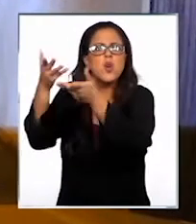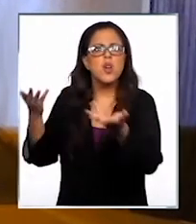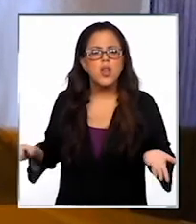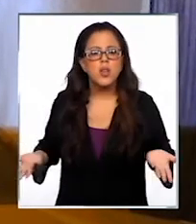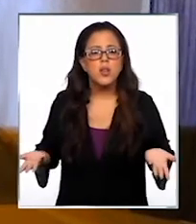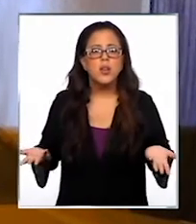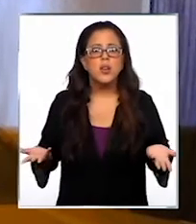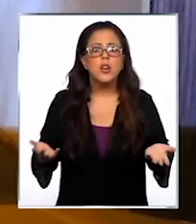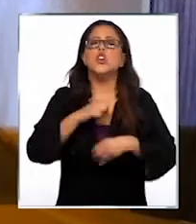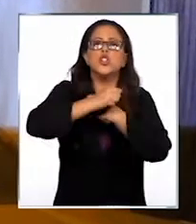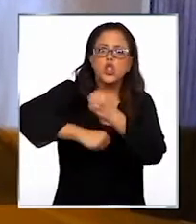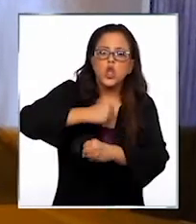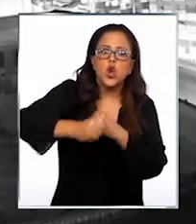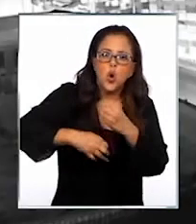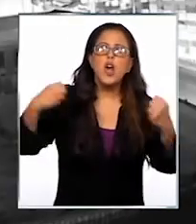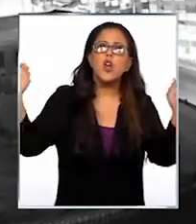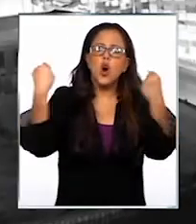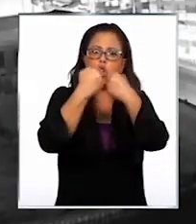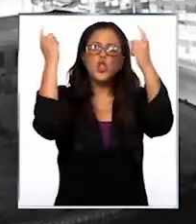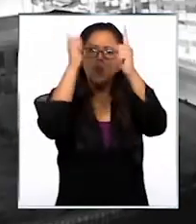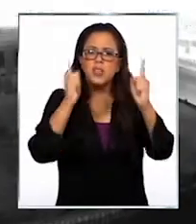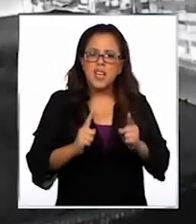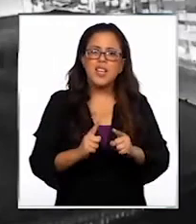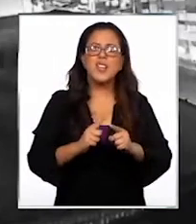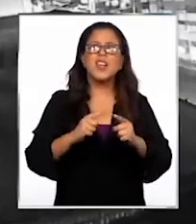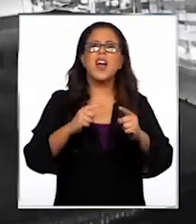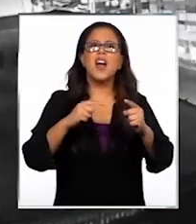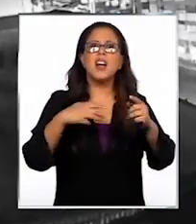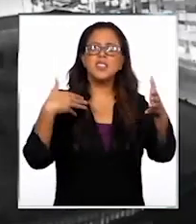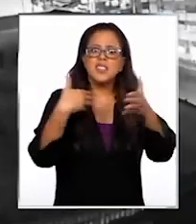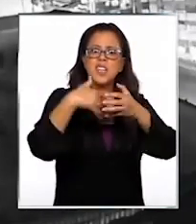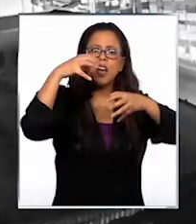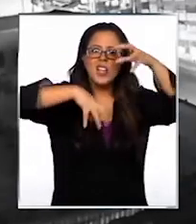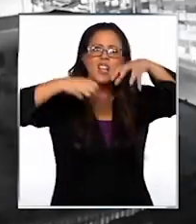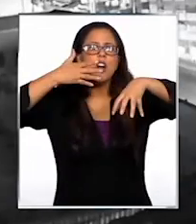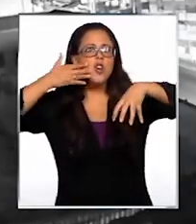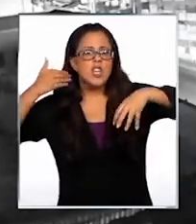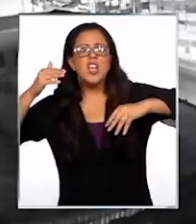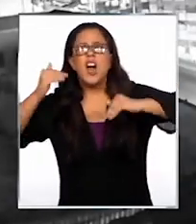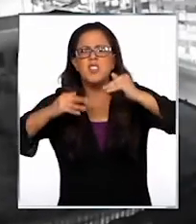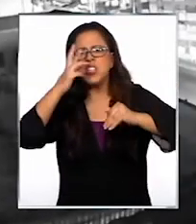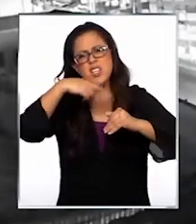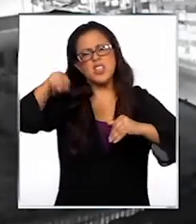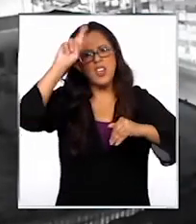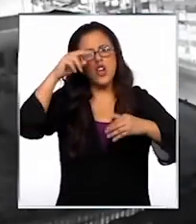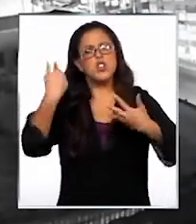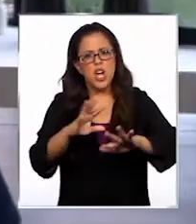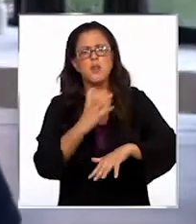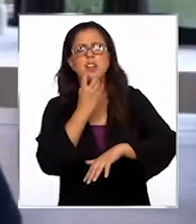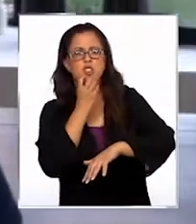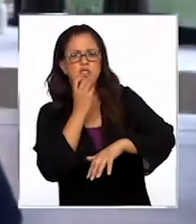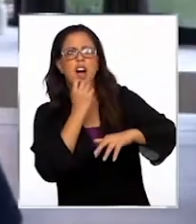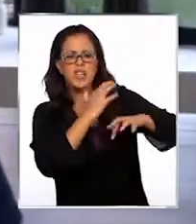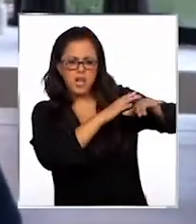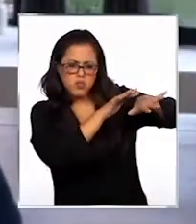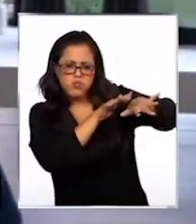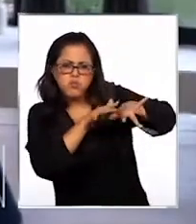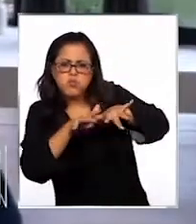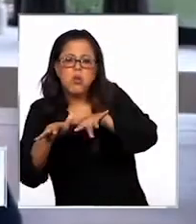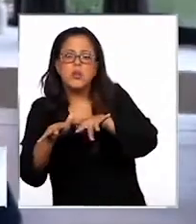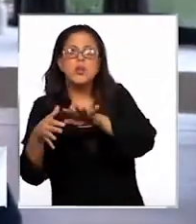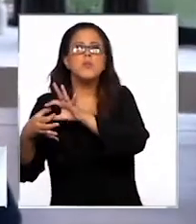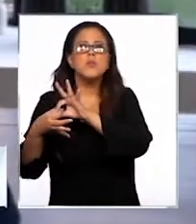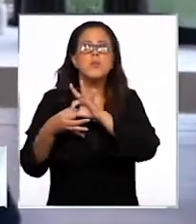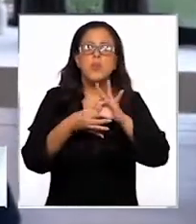la zona? Todos los años hay tormentas eléctricas en la cordillera. Sin embargo, rara vez pasan hacia la costa. Y ahora están pasando hacia la